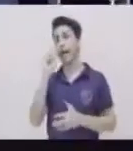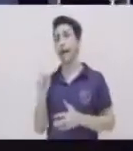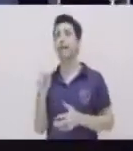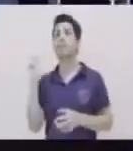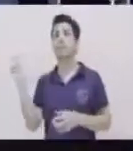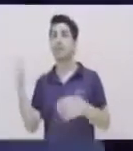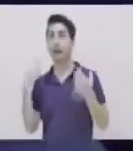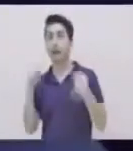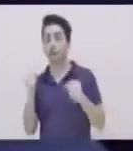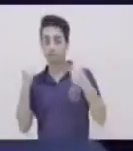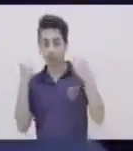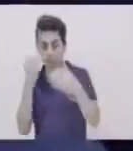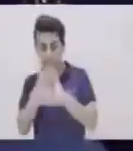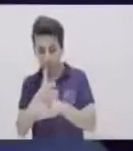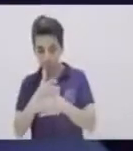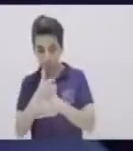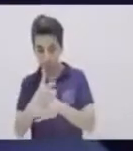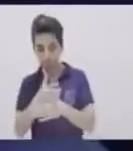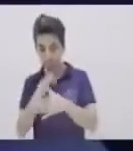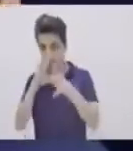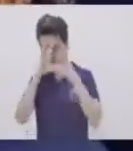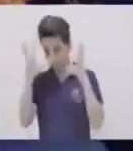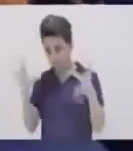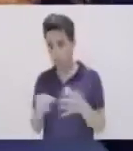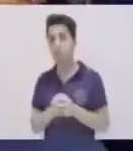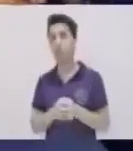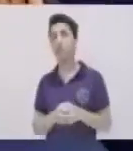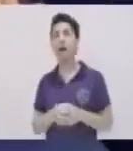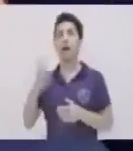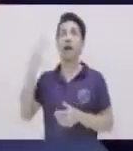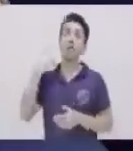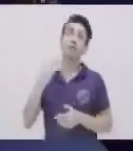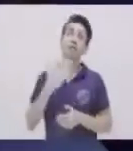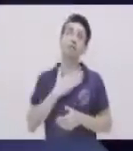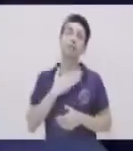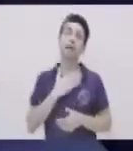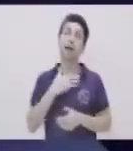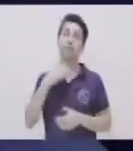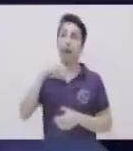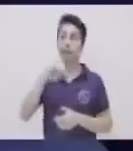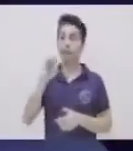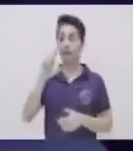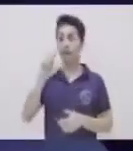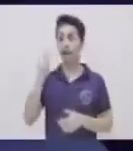decirme, ¿han oído alguna vez esta música?